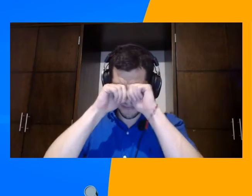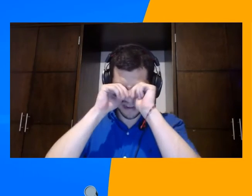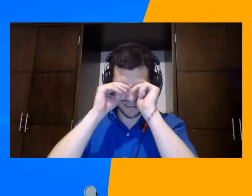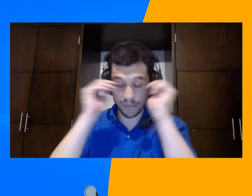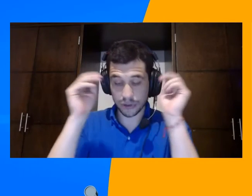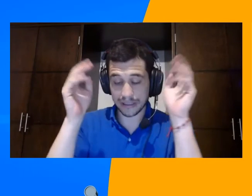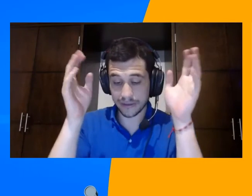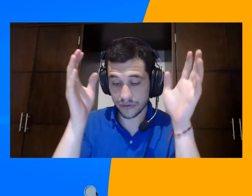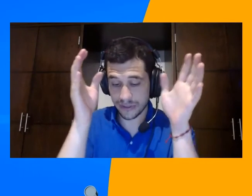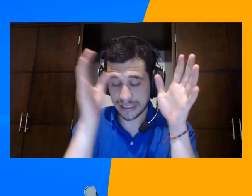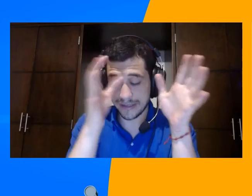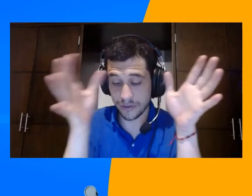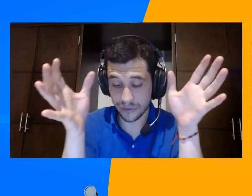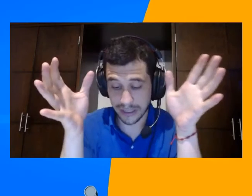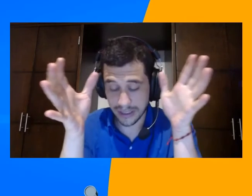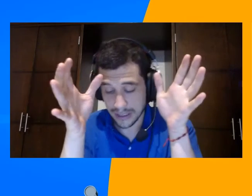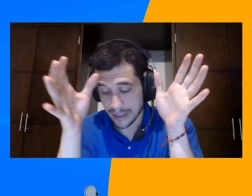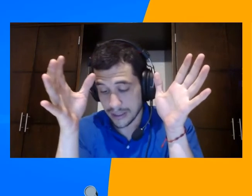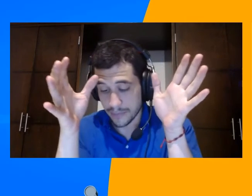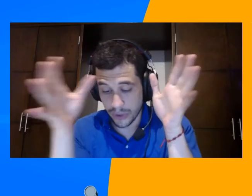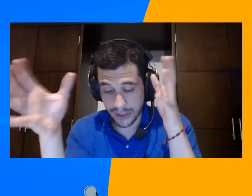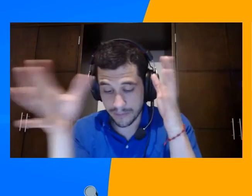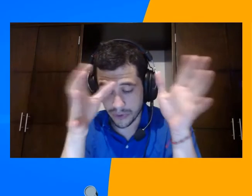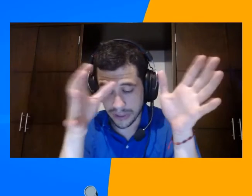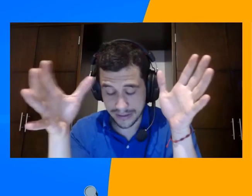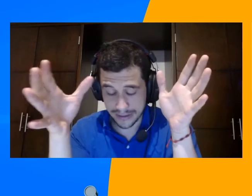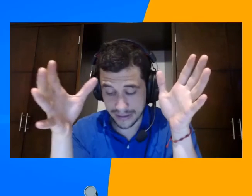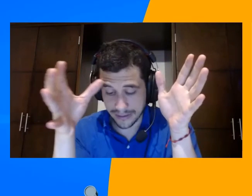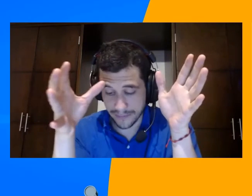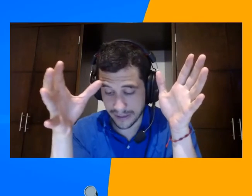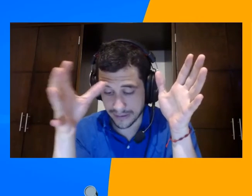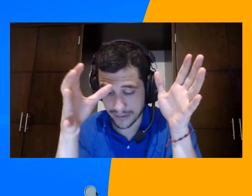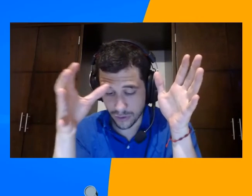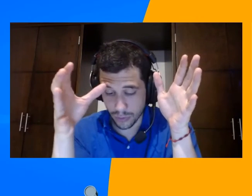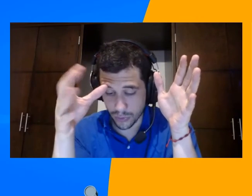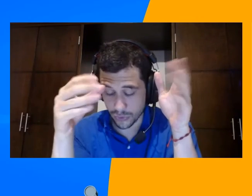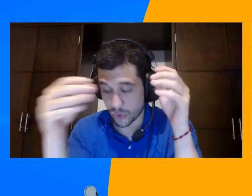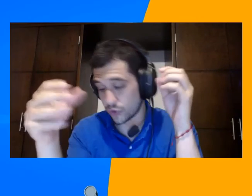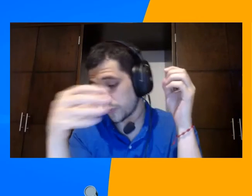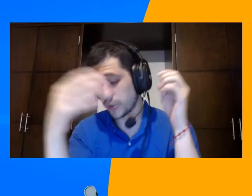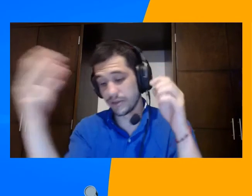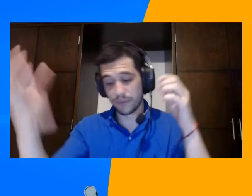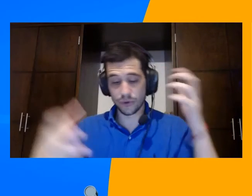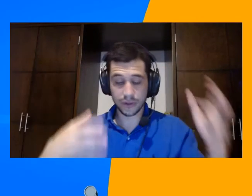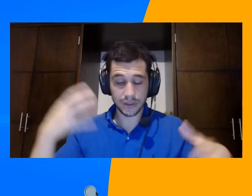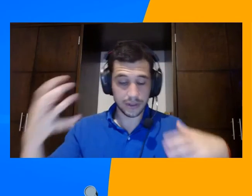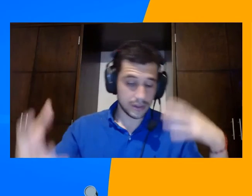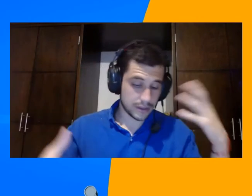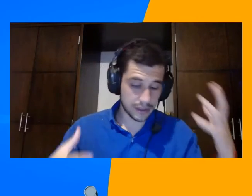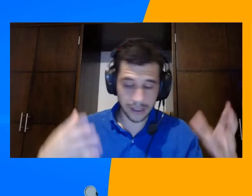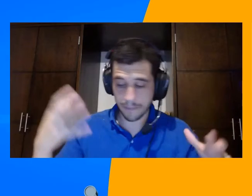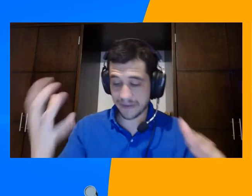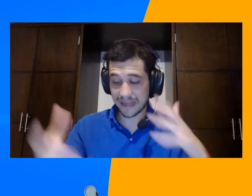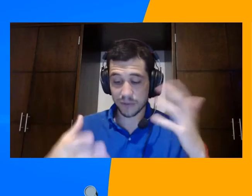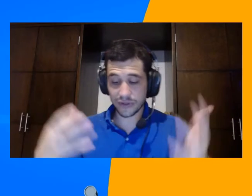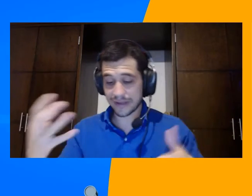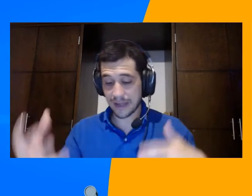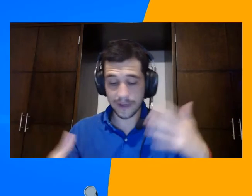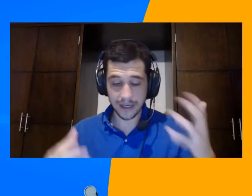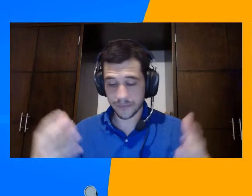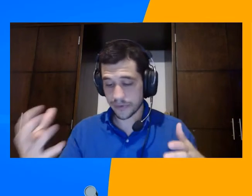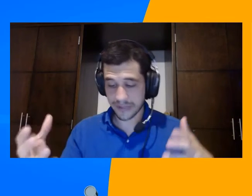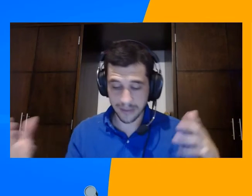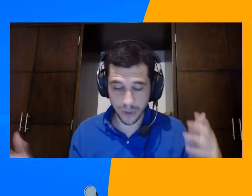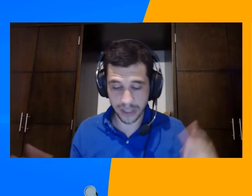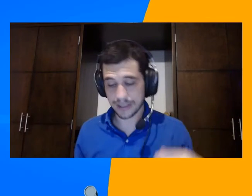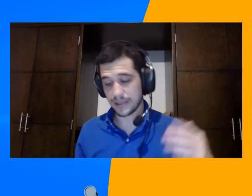que me parece importante. Entonces ya les conté, por ejemplo, las diferencias en cómo nosotros, por ejemplo, pensamos que es la